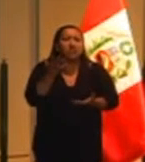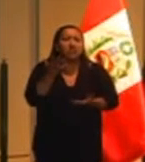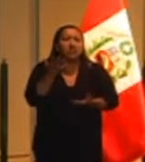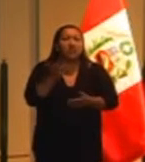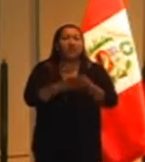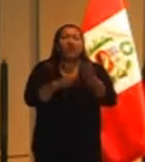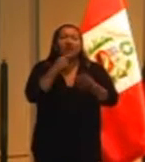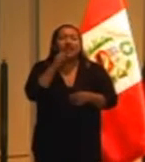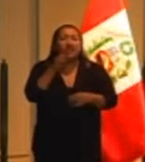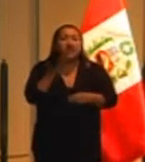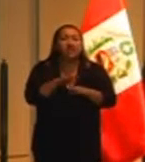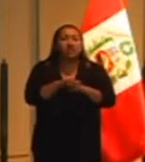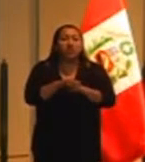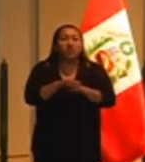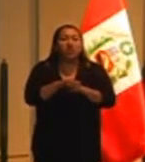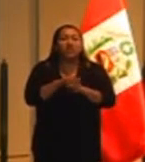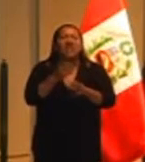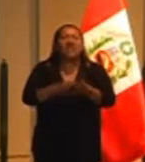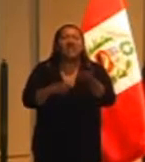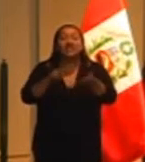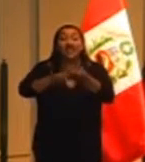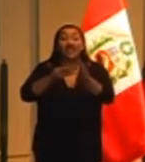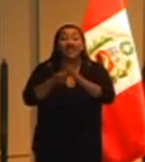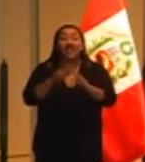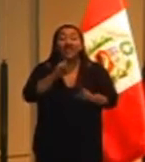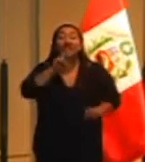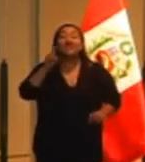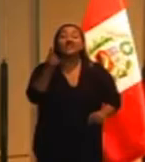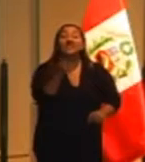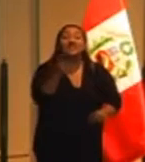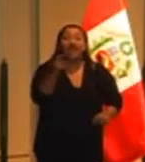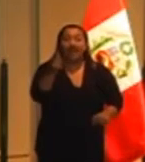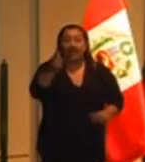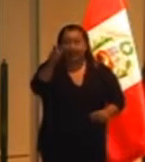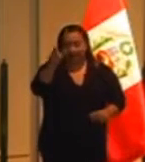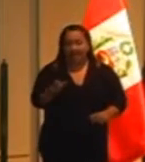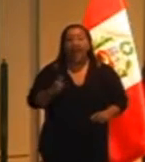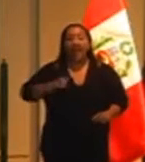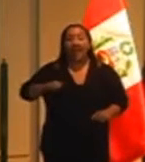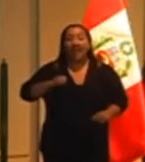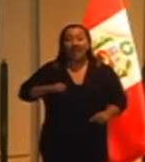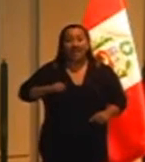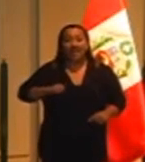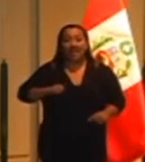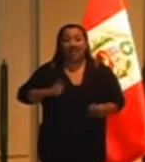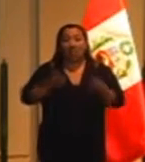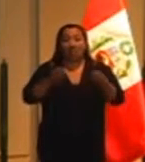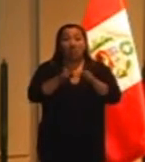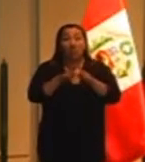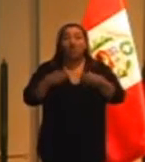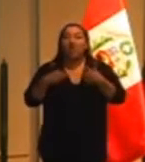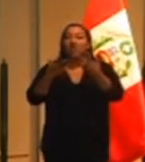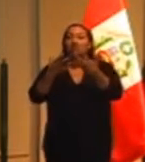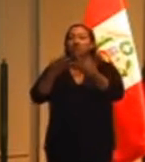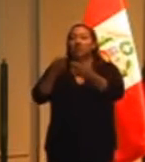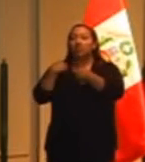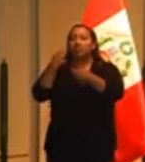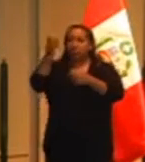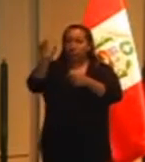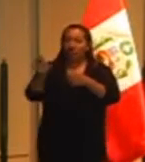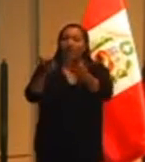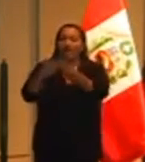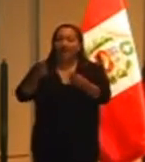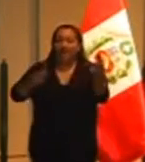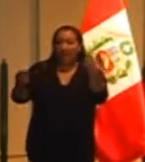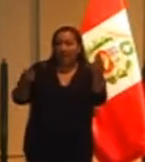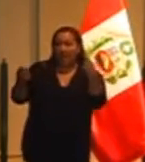rol de ser alcalde. El rol de ser alcalde, como el rol de ser un buen empresario, como ser un dirigente